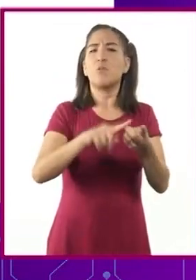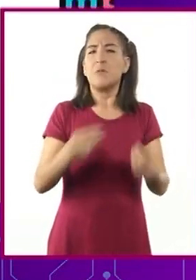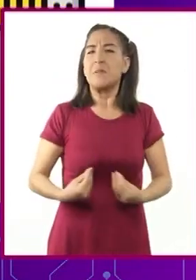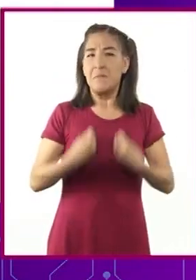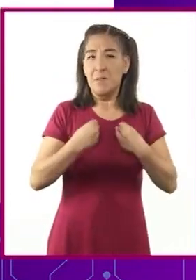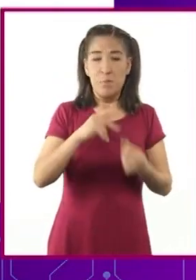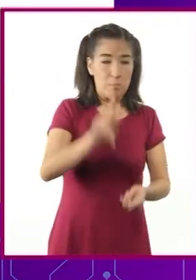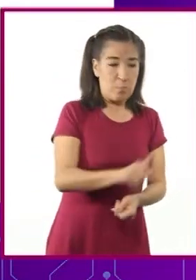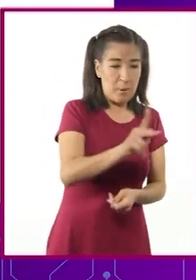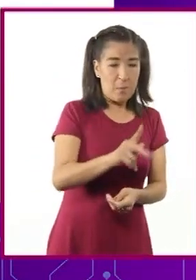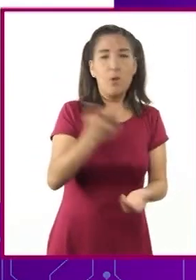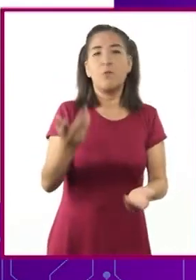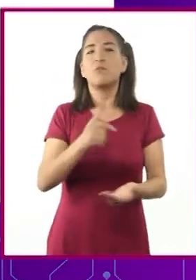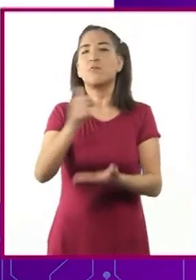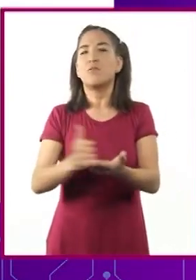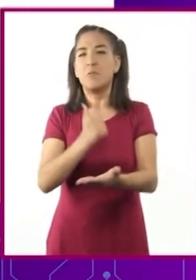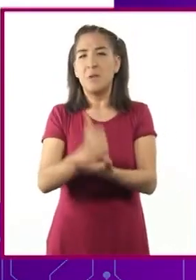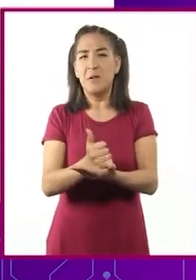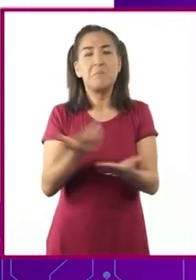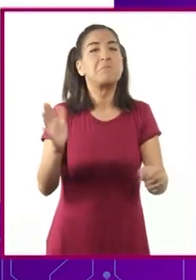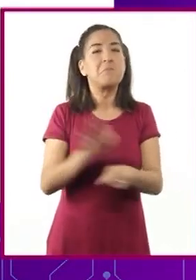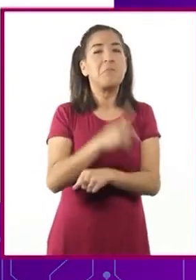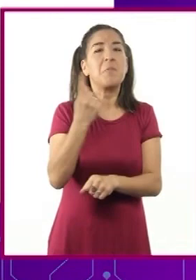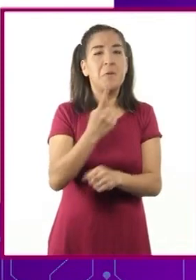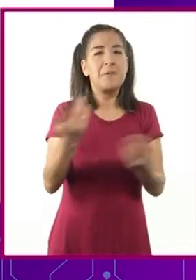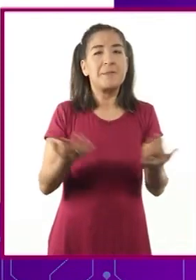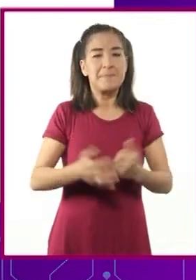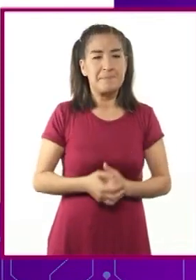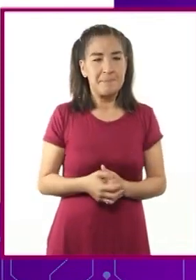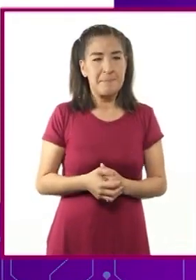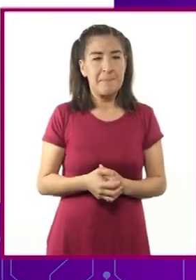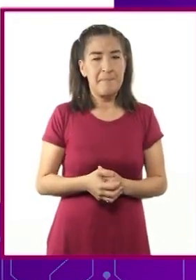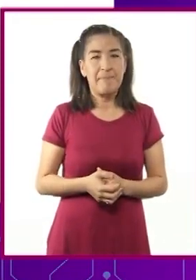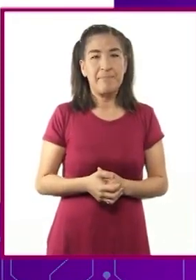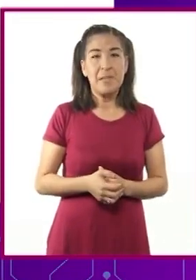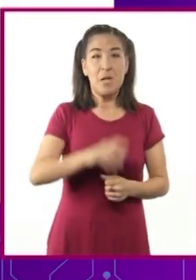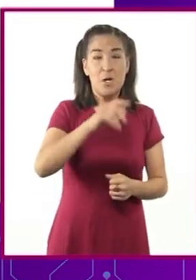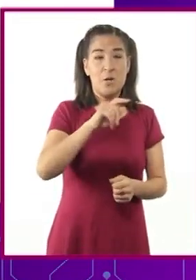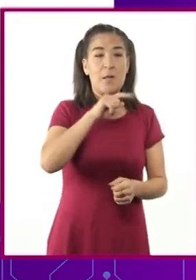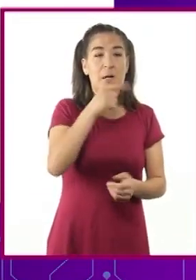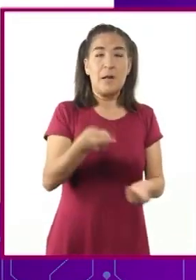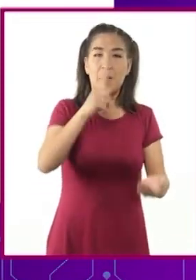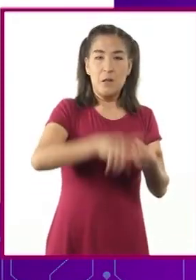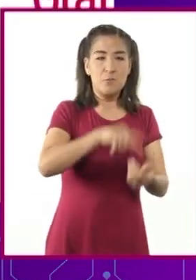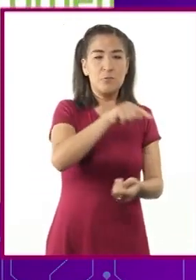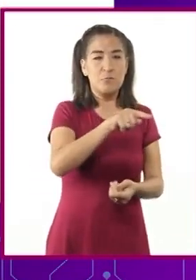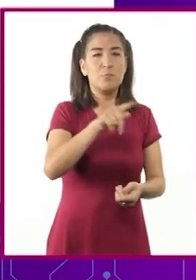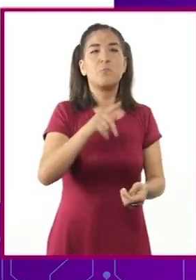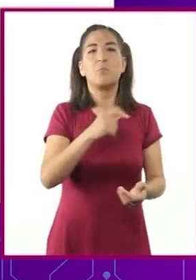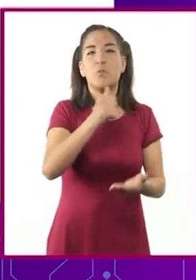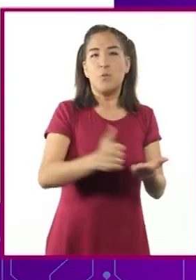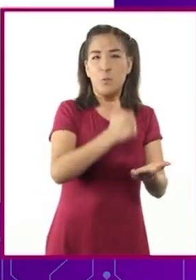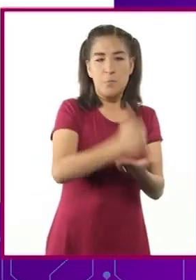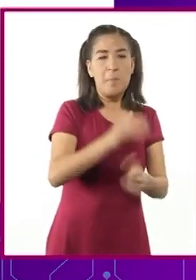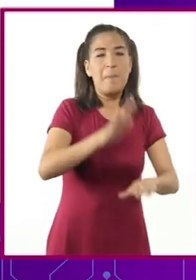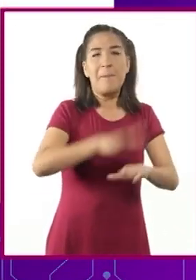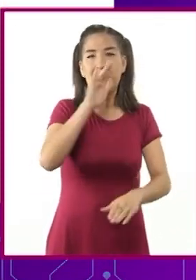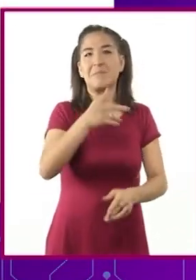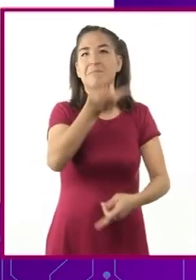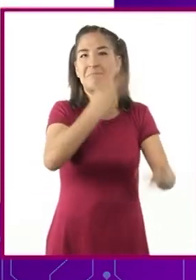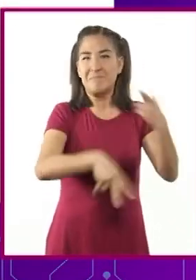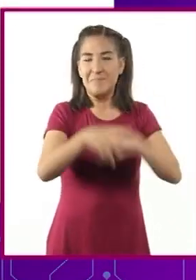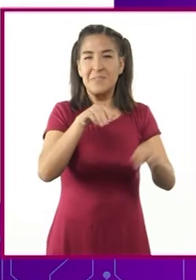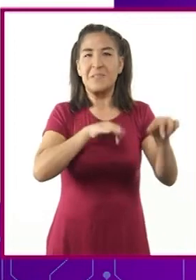rural o un espacio urbano? ¿Por qué? Tienen alta densidad de población, tienen actividades